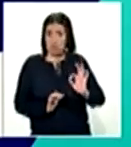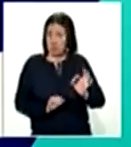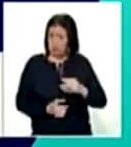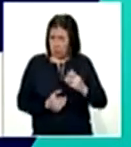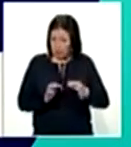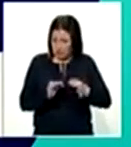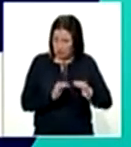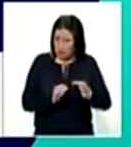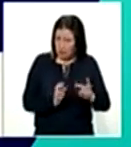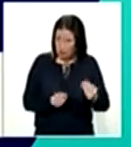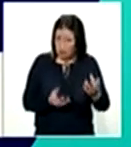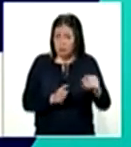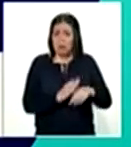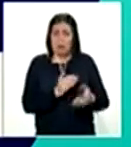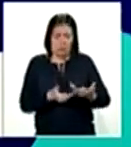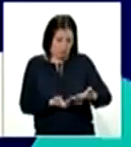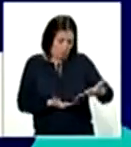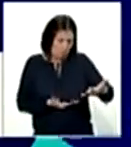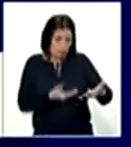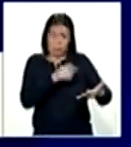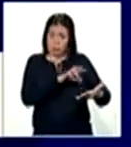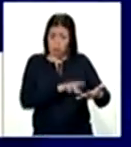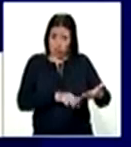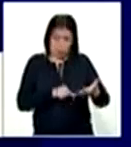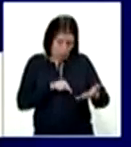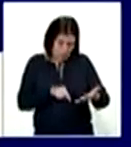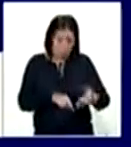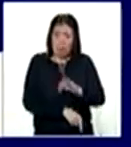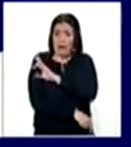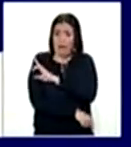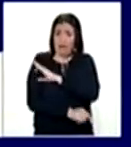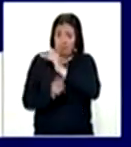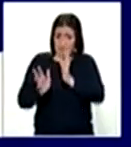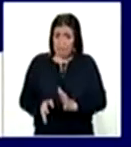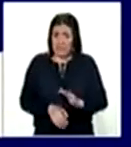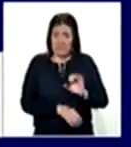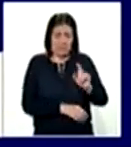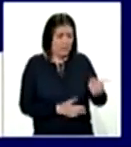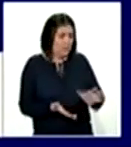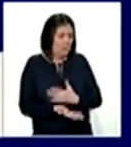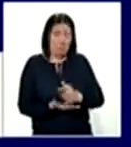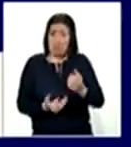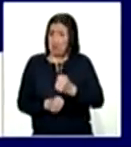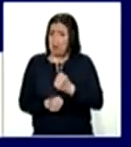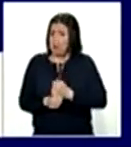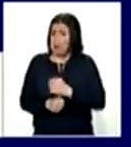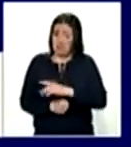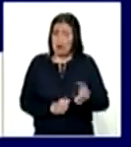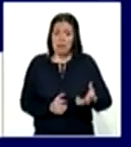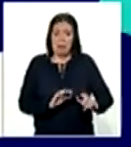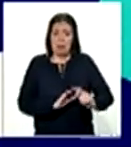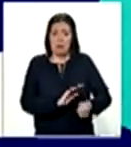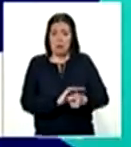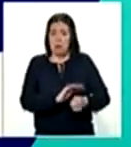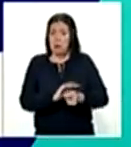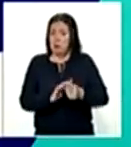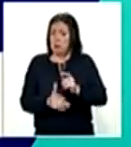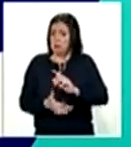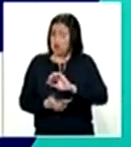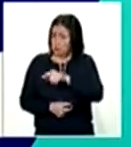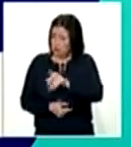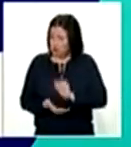acusación. Sin embargo, en el documento que presentó, acusa al fiscal Sánchez de omitir sus funciones en la lucha contra la corrupción y de violar el principio